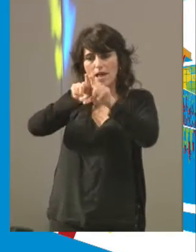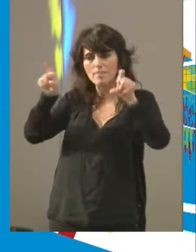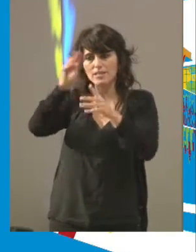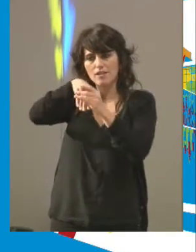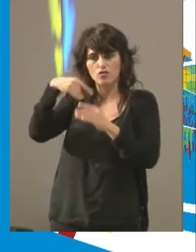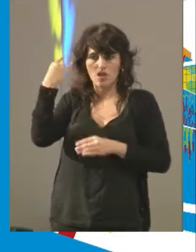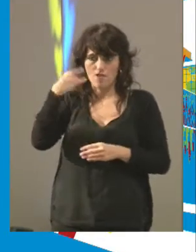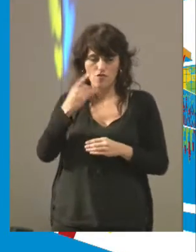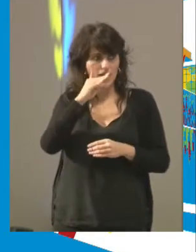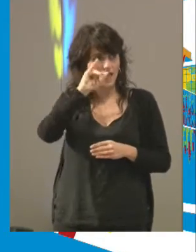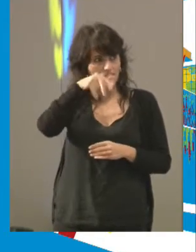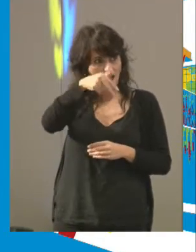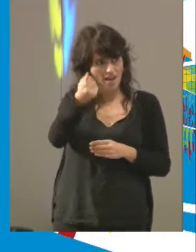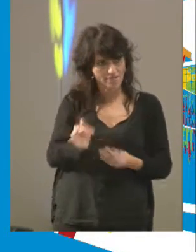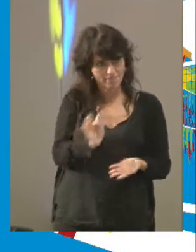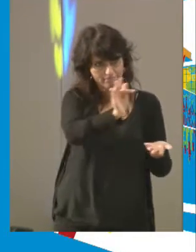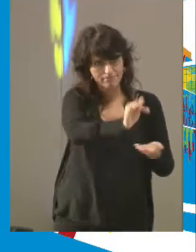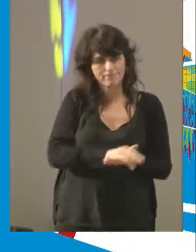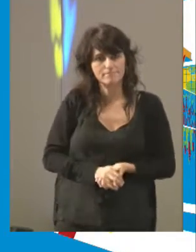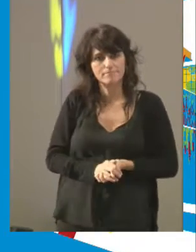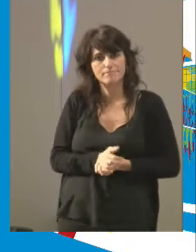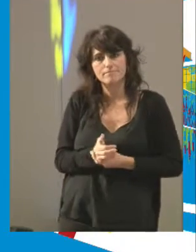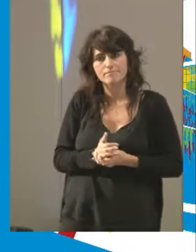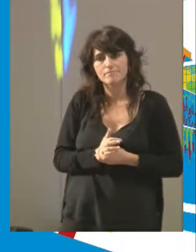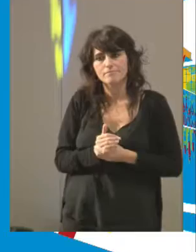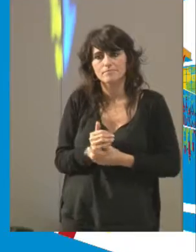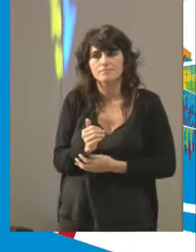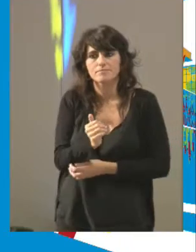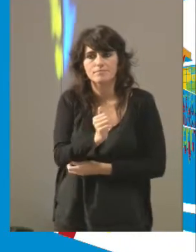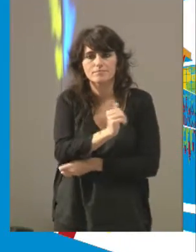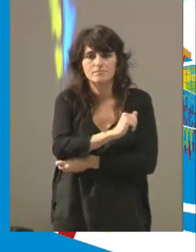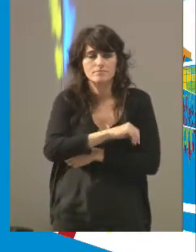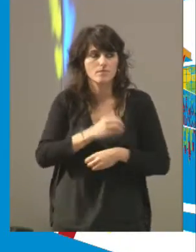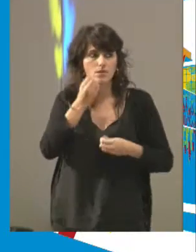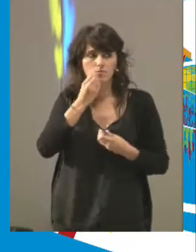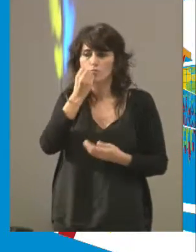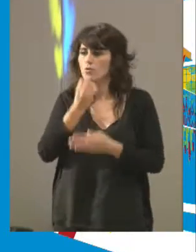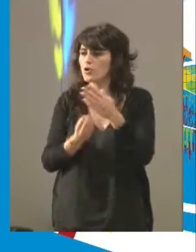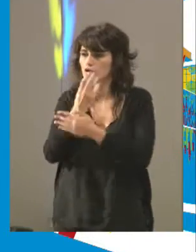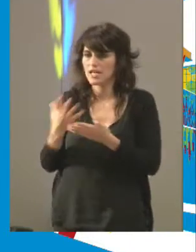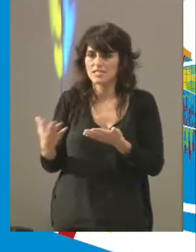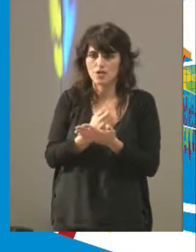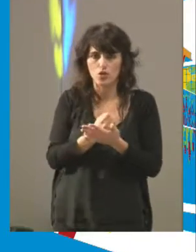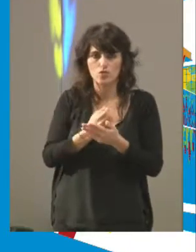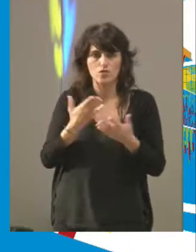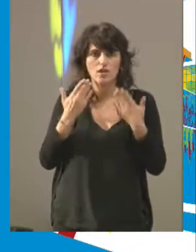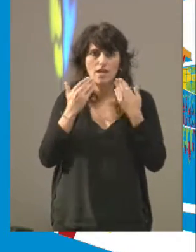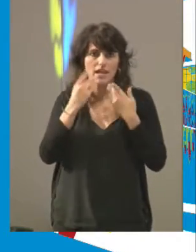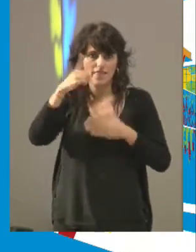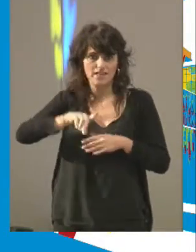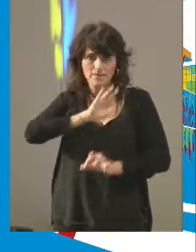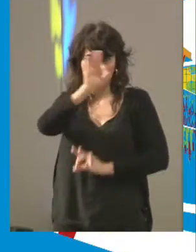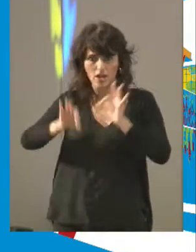España. Diana. Muy bien. Bueno, pues buenos días a todos y gracias también a